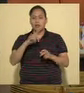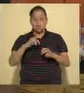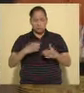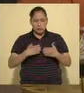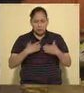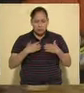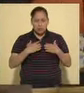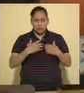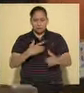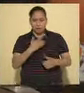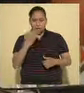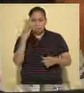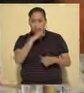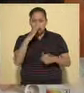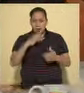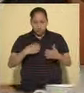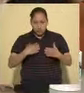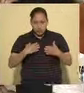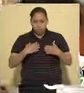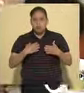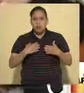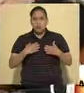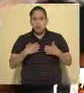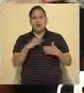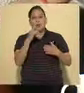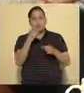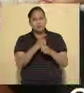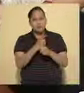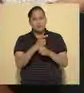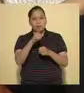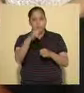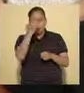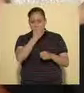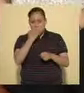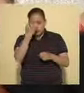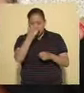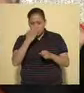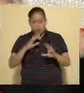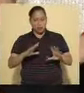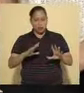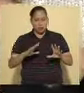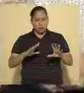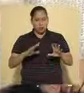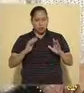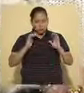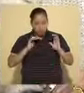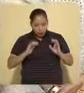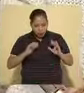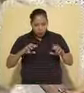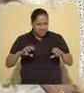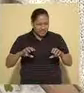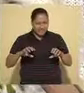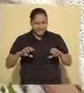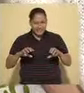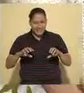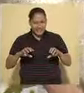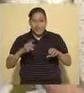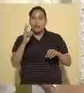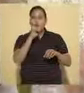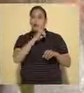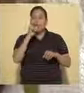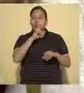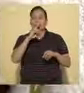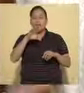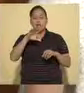estado emocional alterado, paso uno, observación de su estructura física del cuerpo, oxigenación